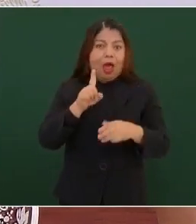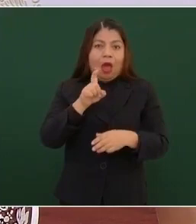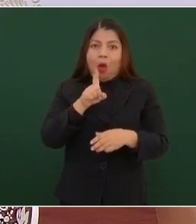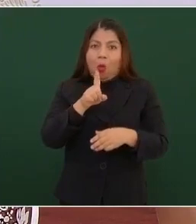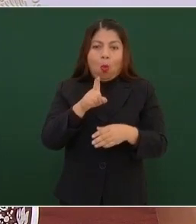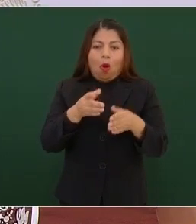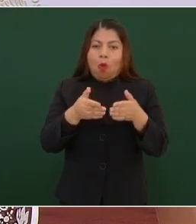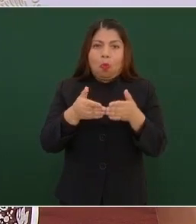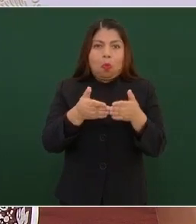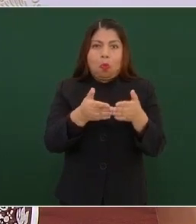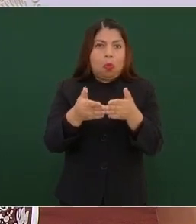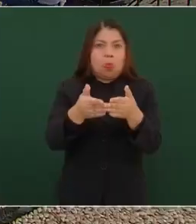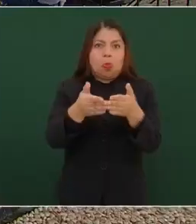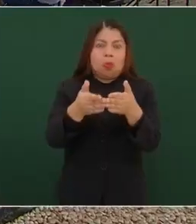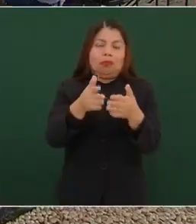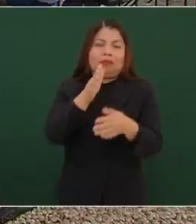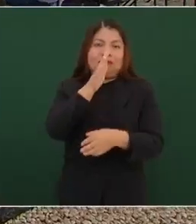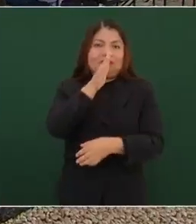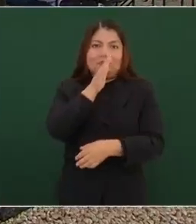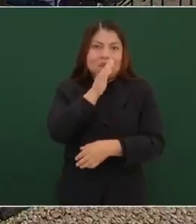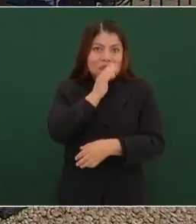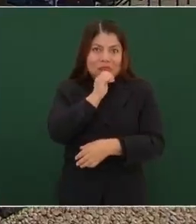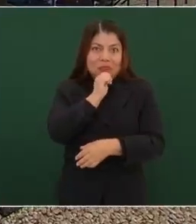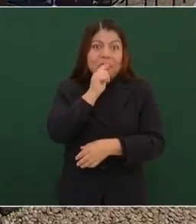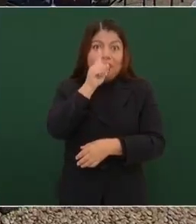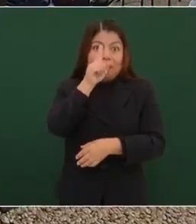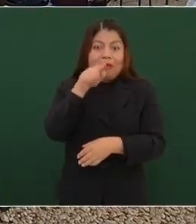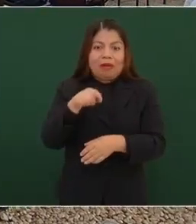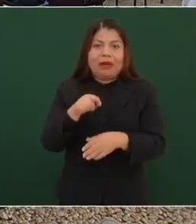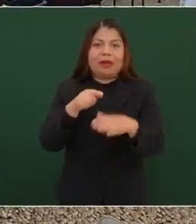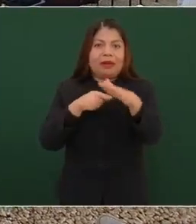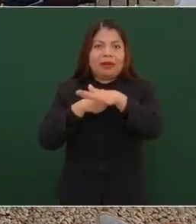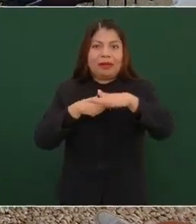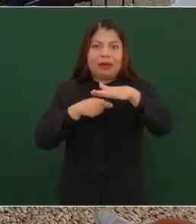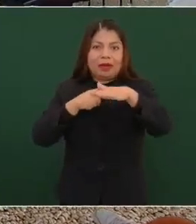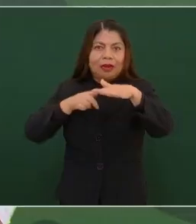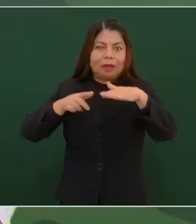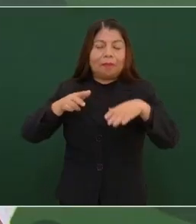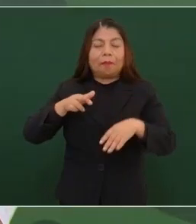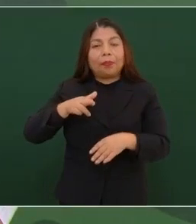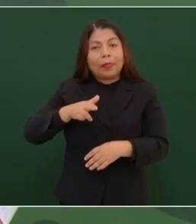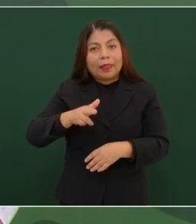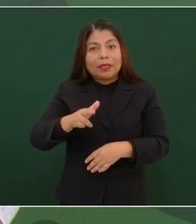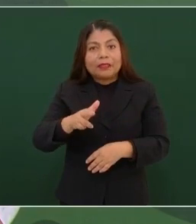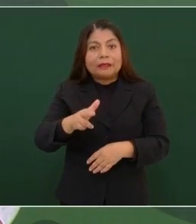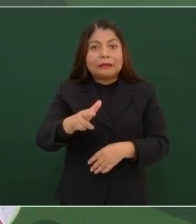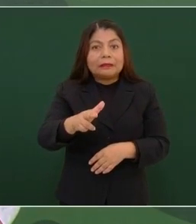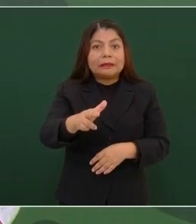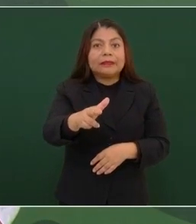salida para el río navegable, esto en Tenosique.